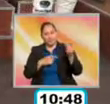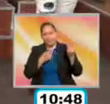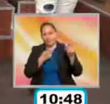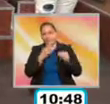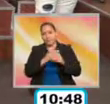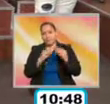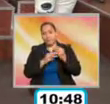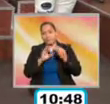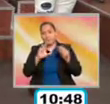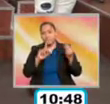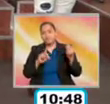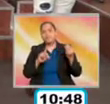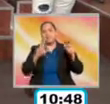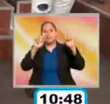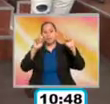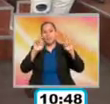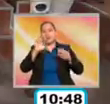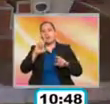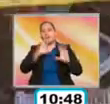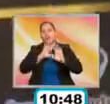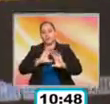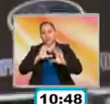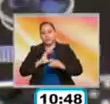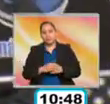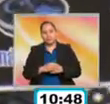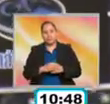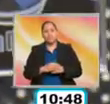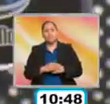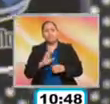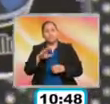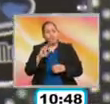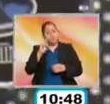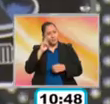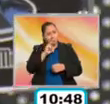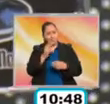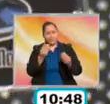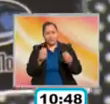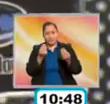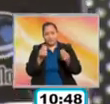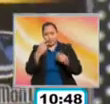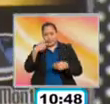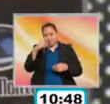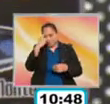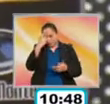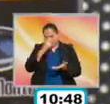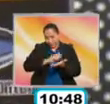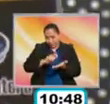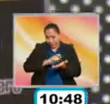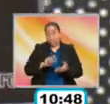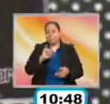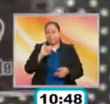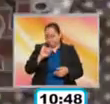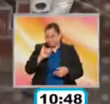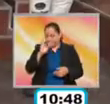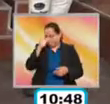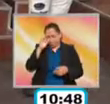material discográfico, El Cantante. Es correcto. Oye, veo que la mayoría son composiciones tuyas. También es